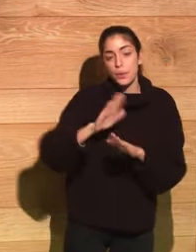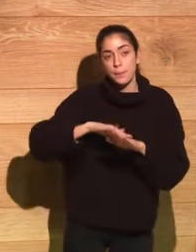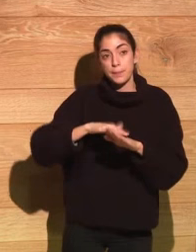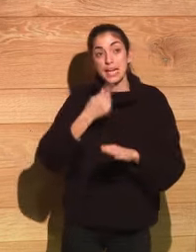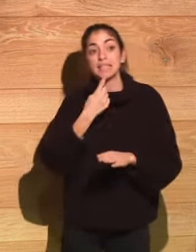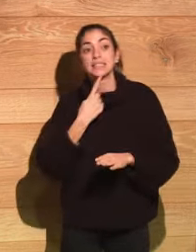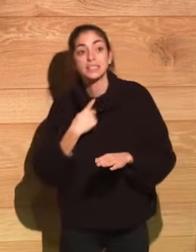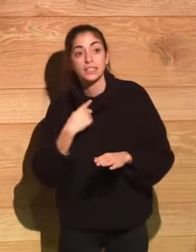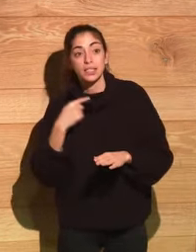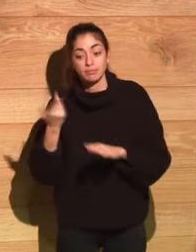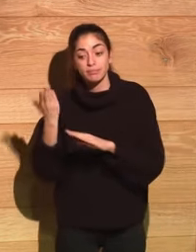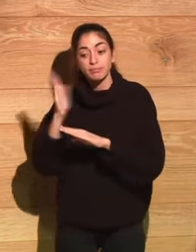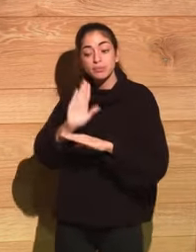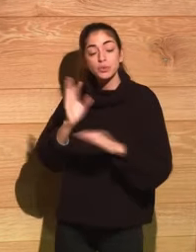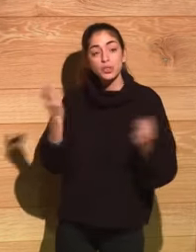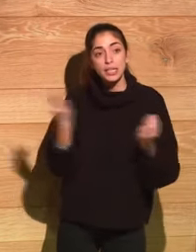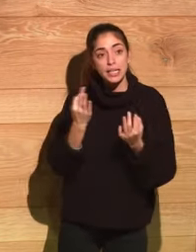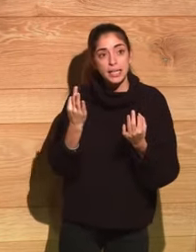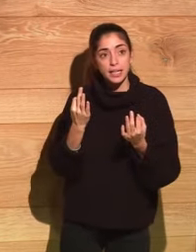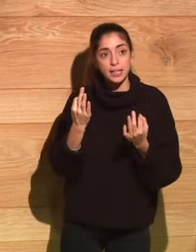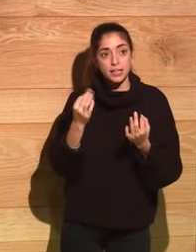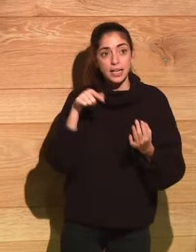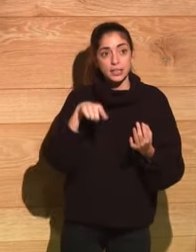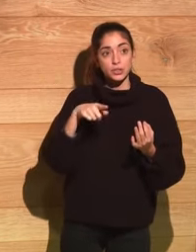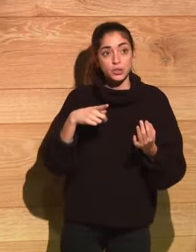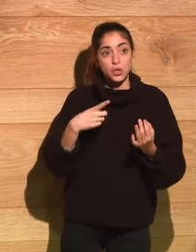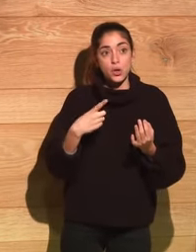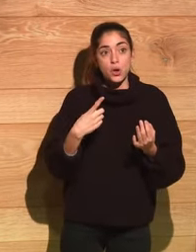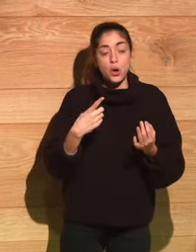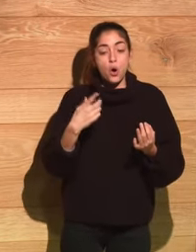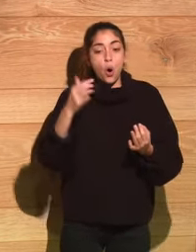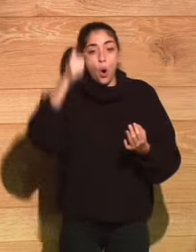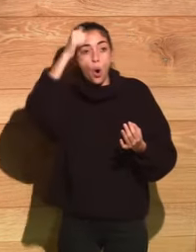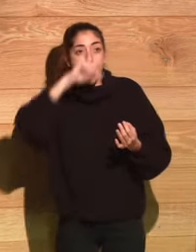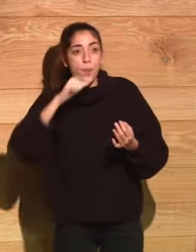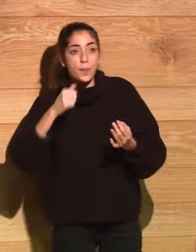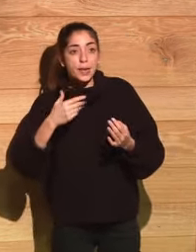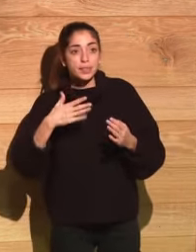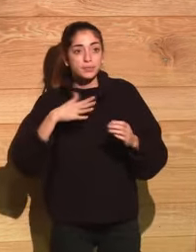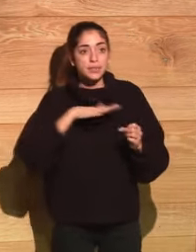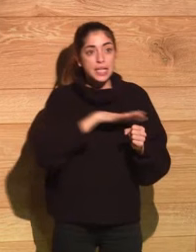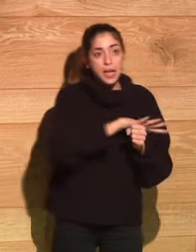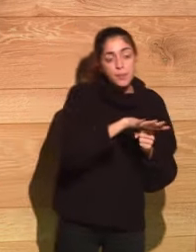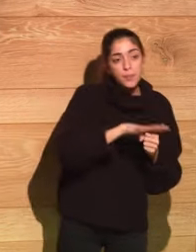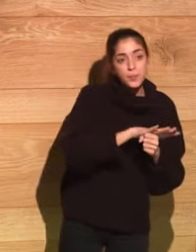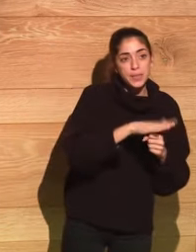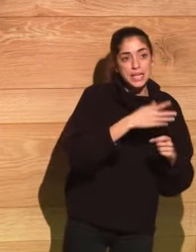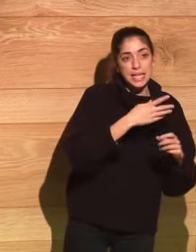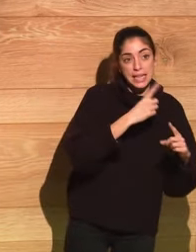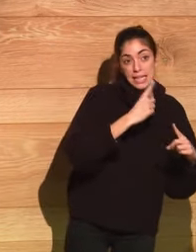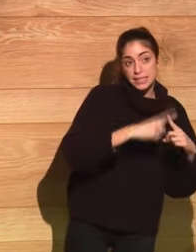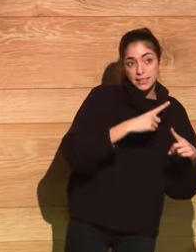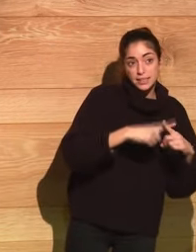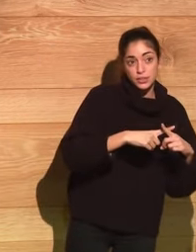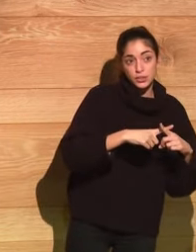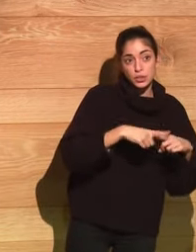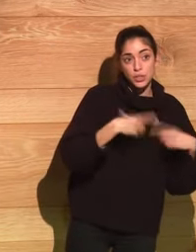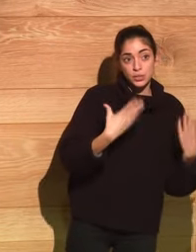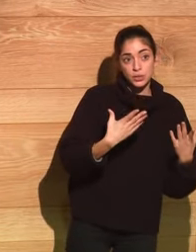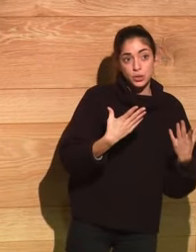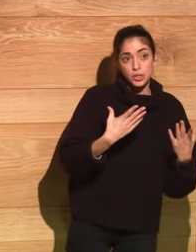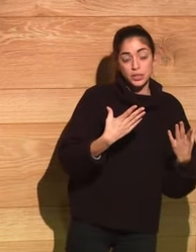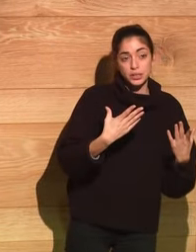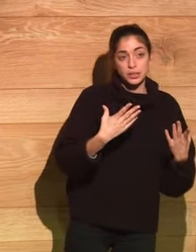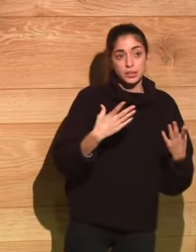para demostrar que no es la natural necesidad la que lleva al hombre en el terreno del sexo a las grandes infracciones de la ley, sino